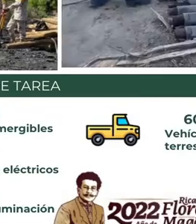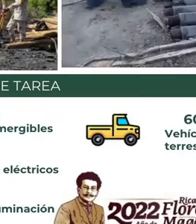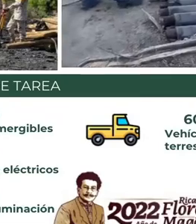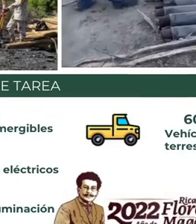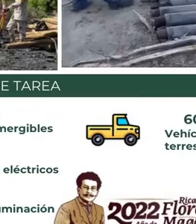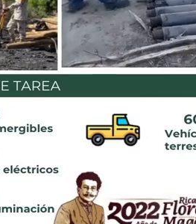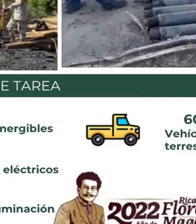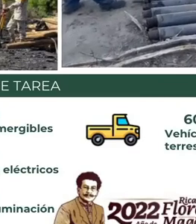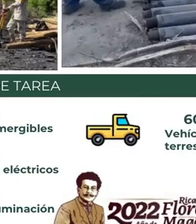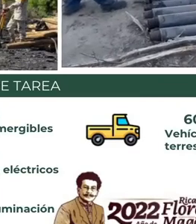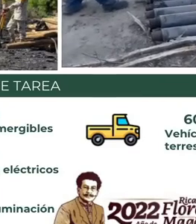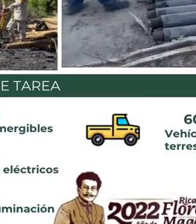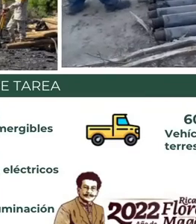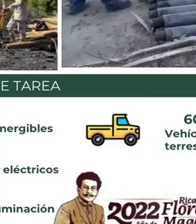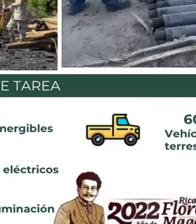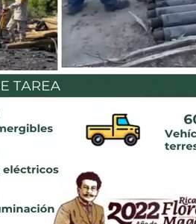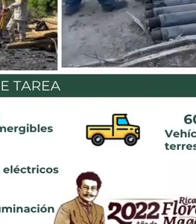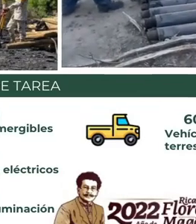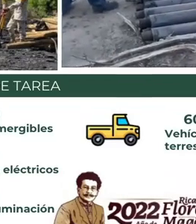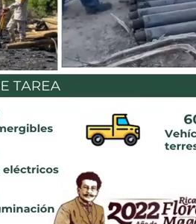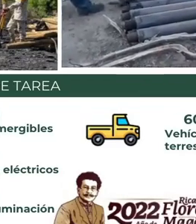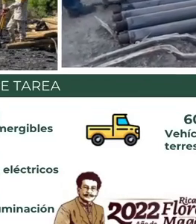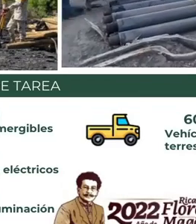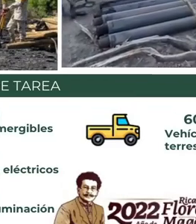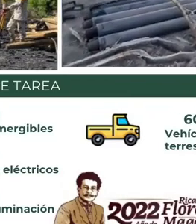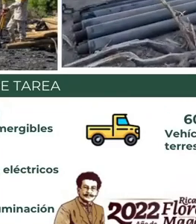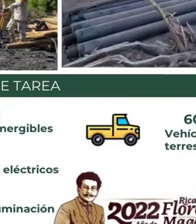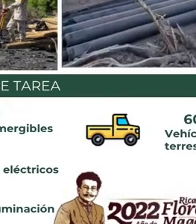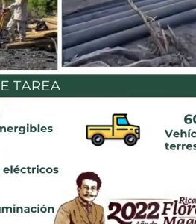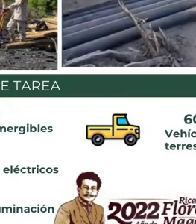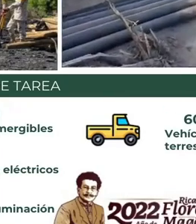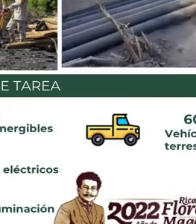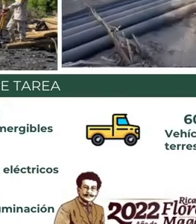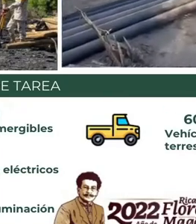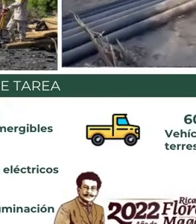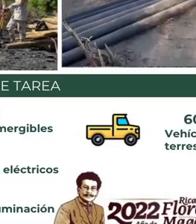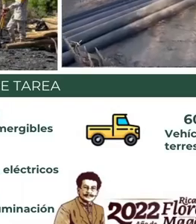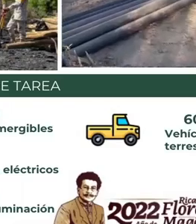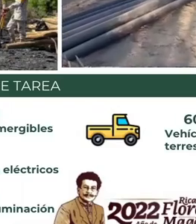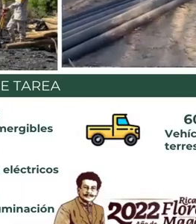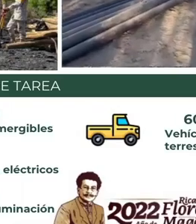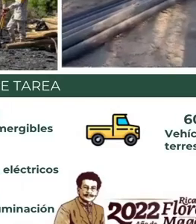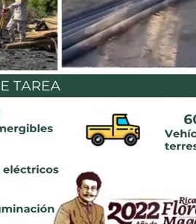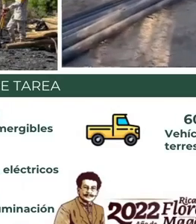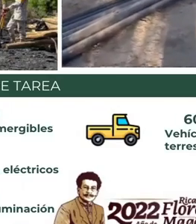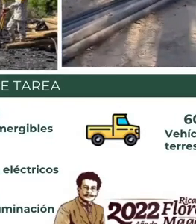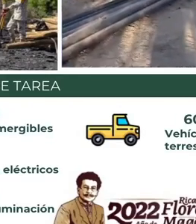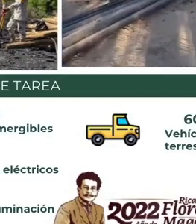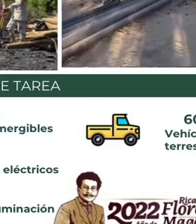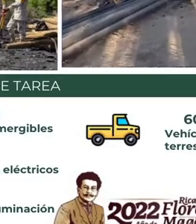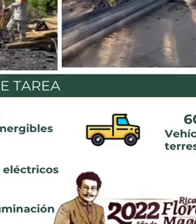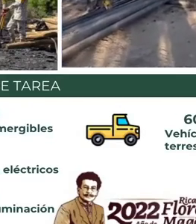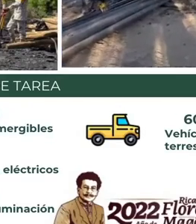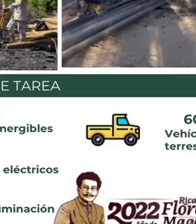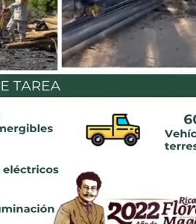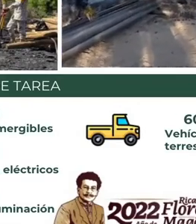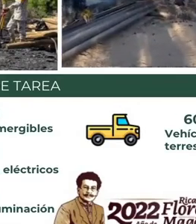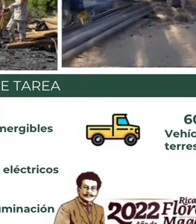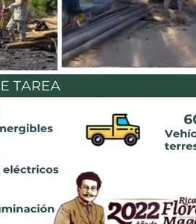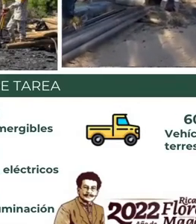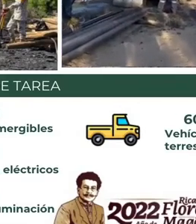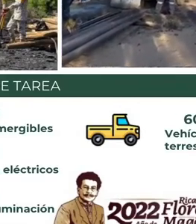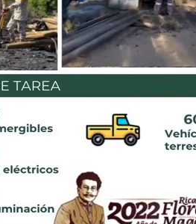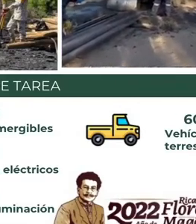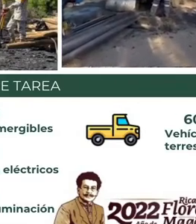día de hoy se integrará una más, teniendo un total de 19 bombas, considerándose